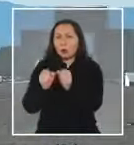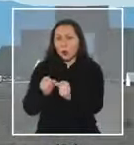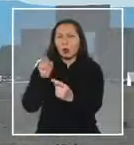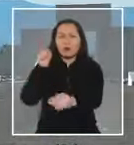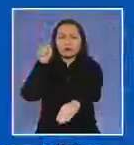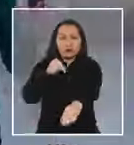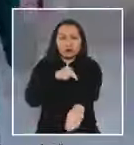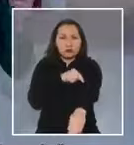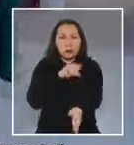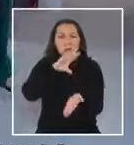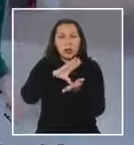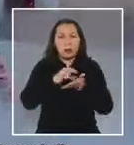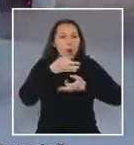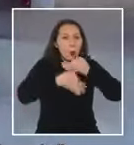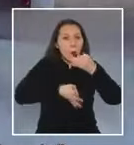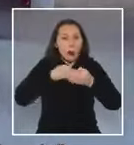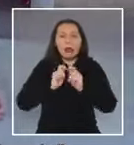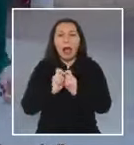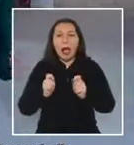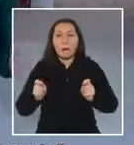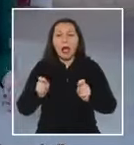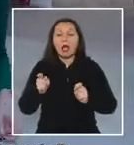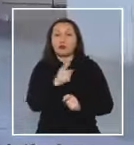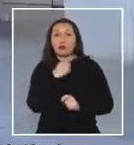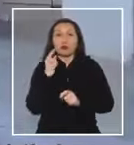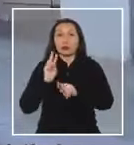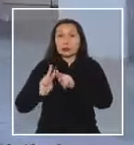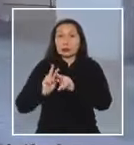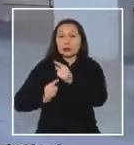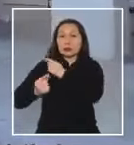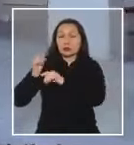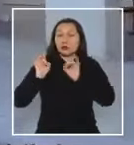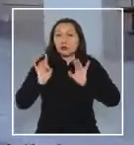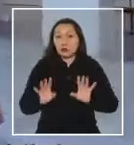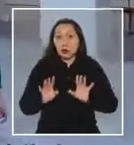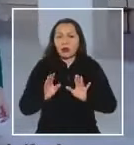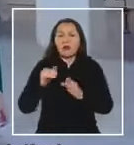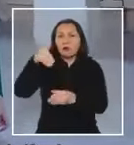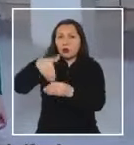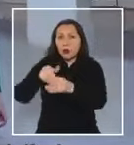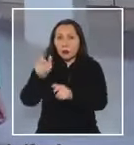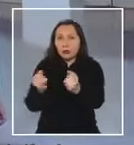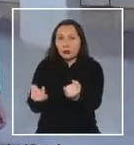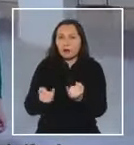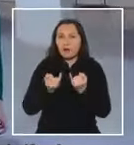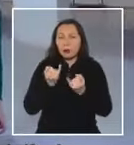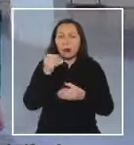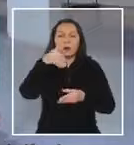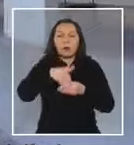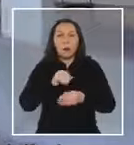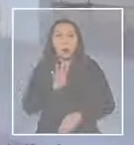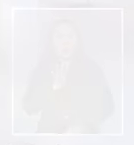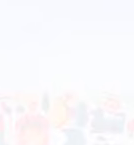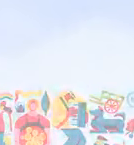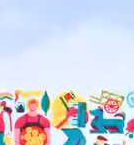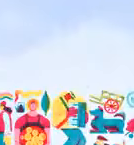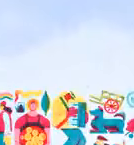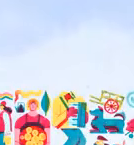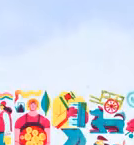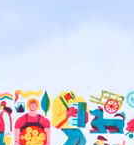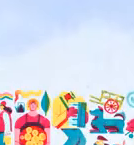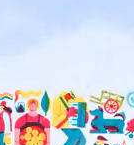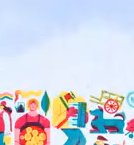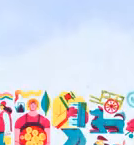posible en nuestro país para contarles sobre la campaña Hagamos Historia y que las personas votemos informadamente el día 4 de septiembre.